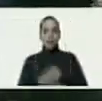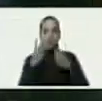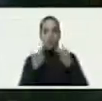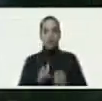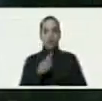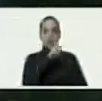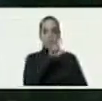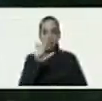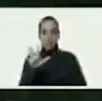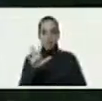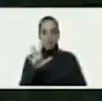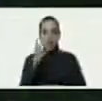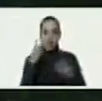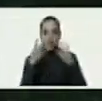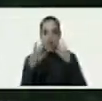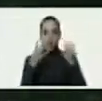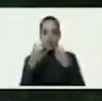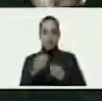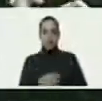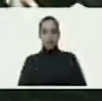15ª edición.